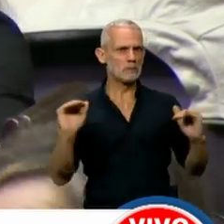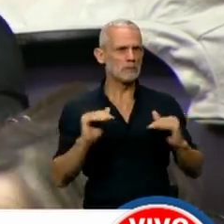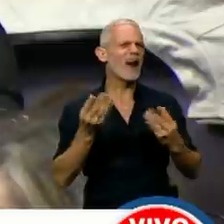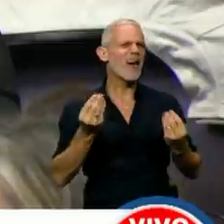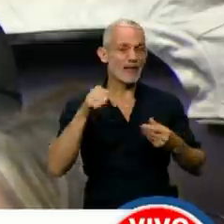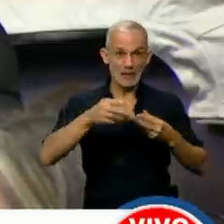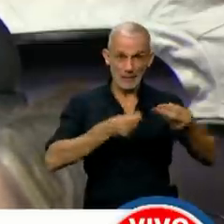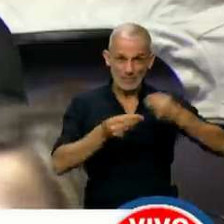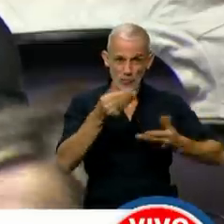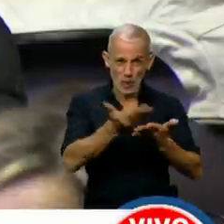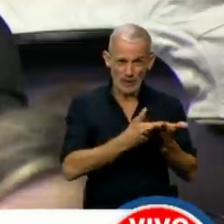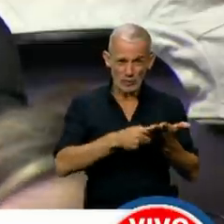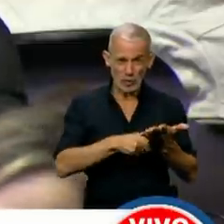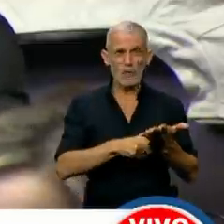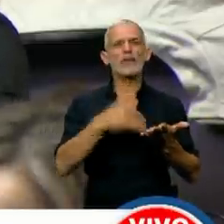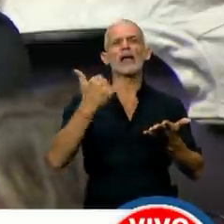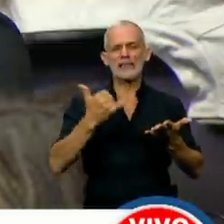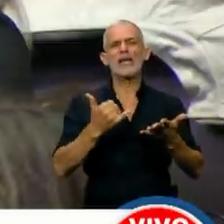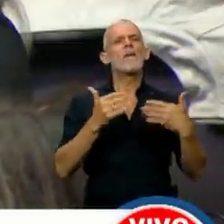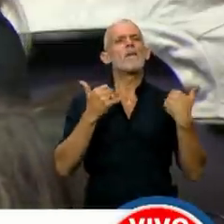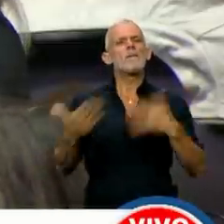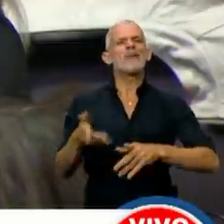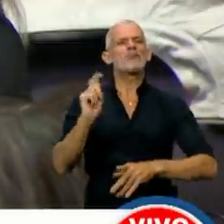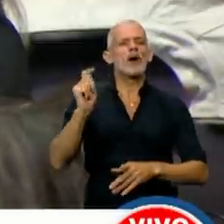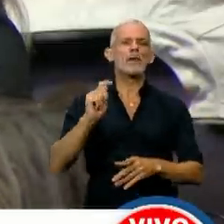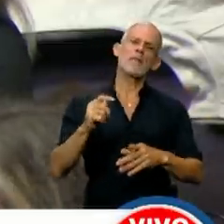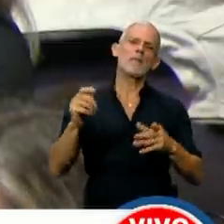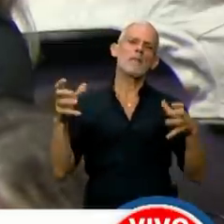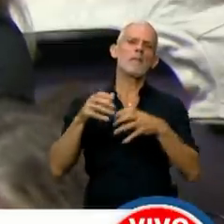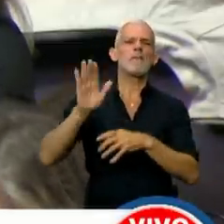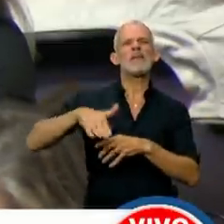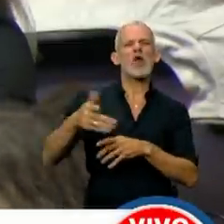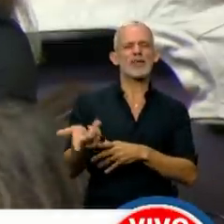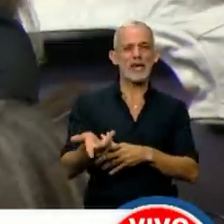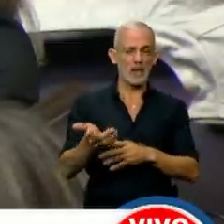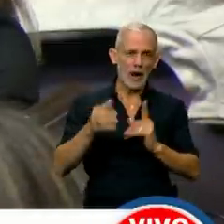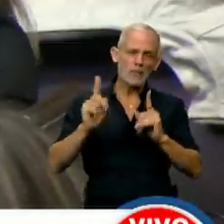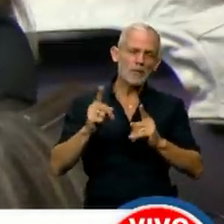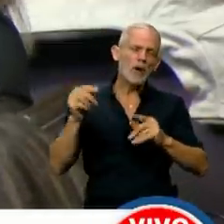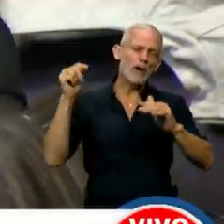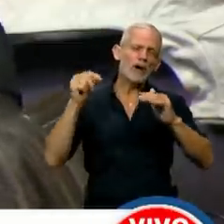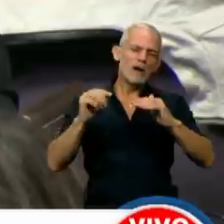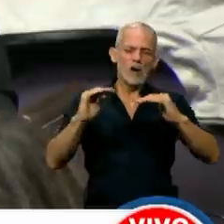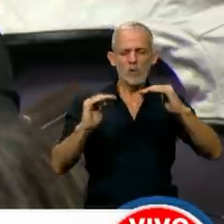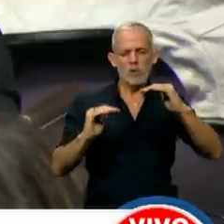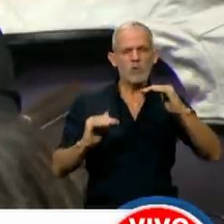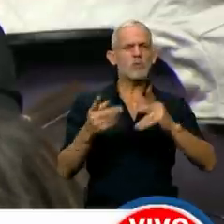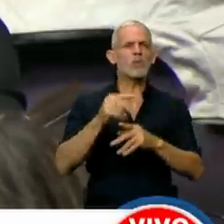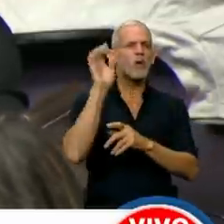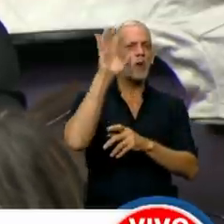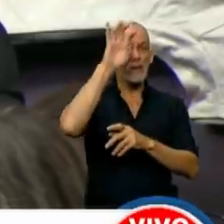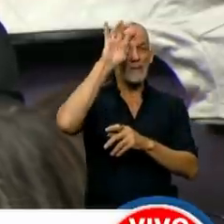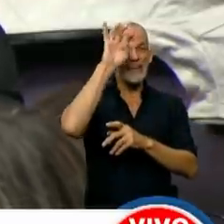este presupuesto tiene grandes beneficios para la minería para continuar y profundizar el extractivismo